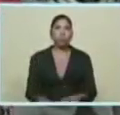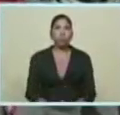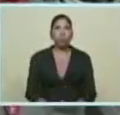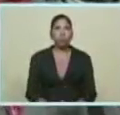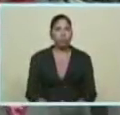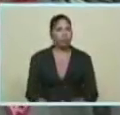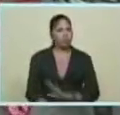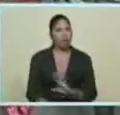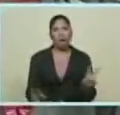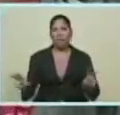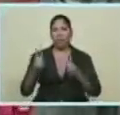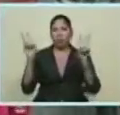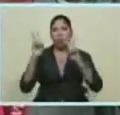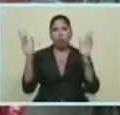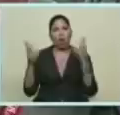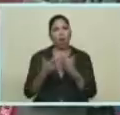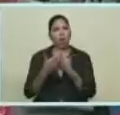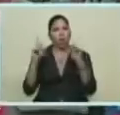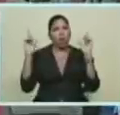victoria de la libertad,